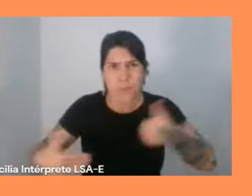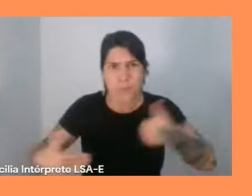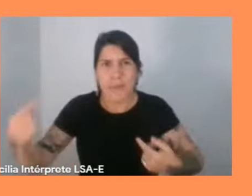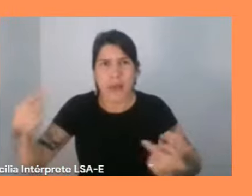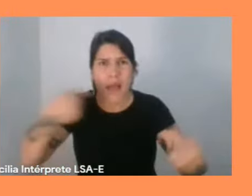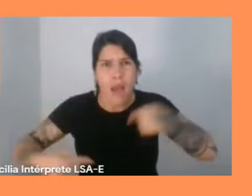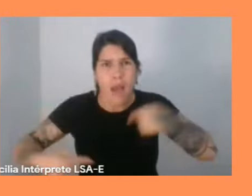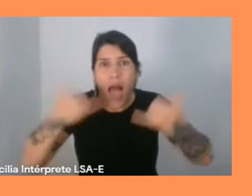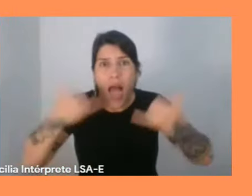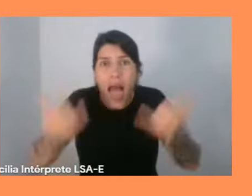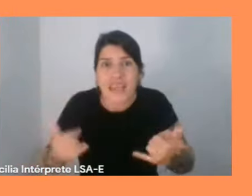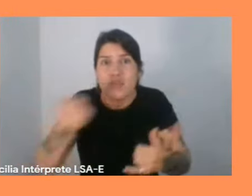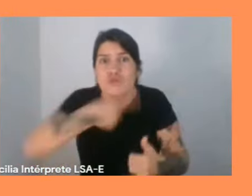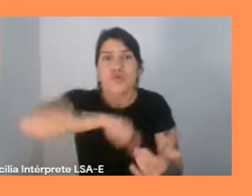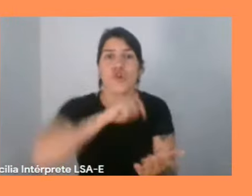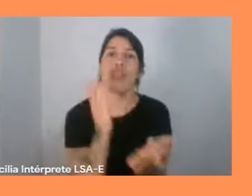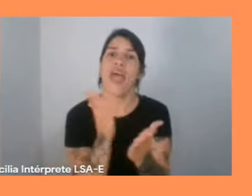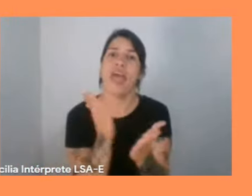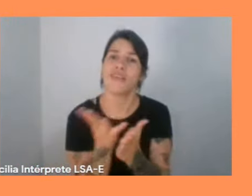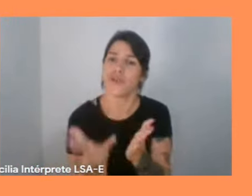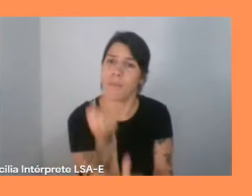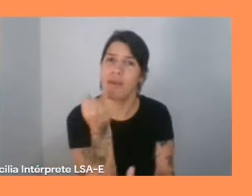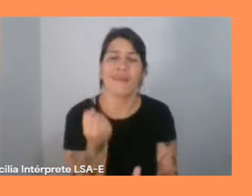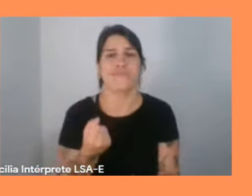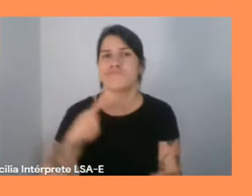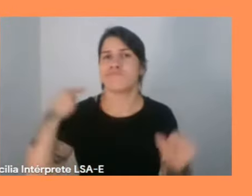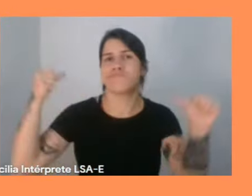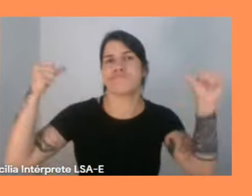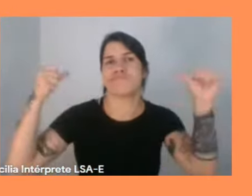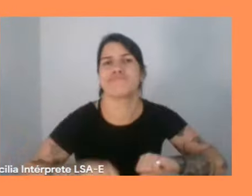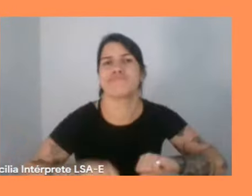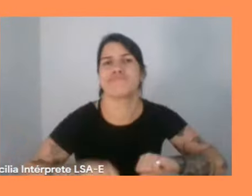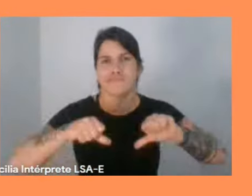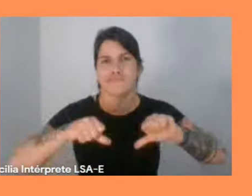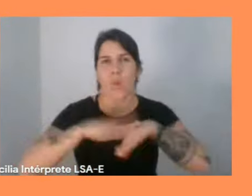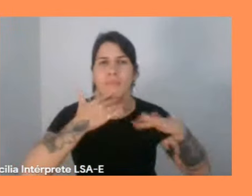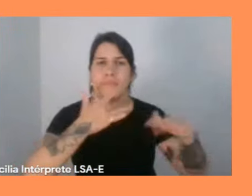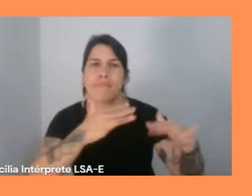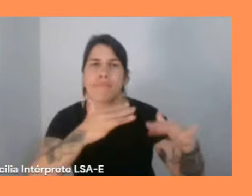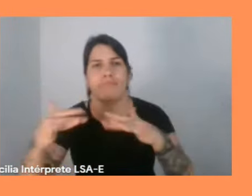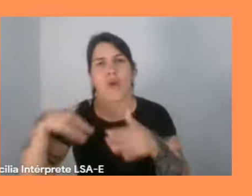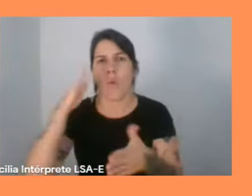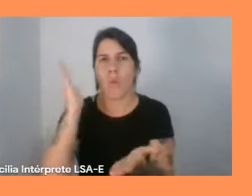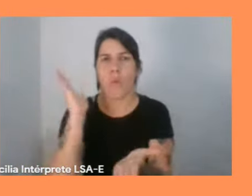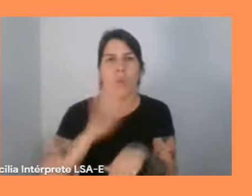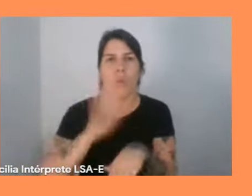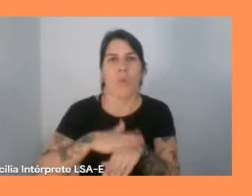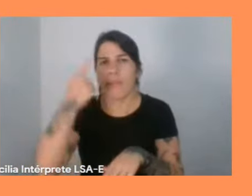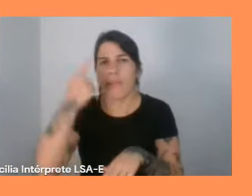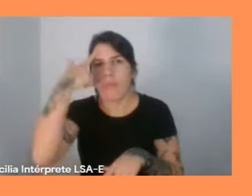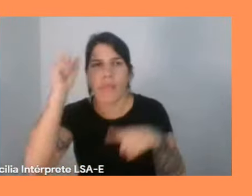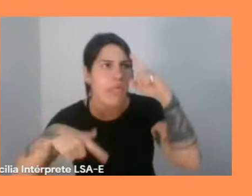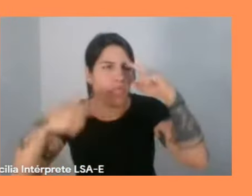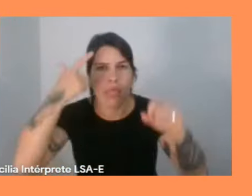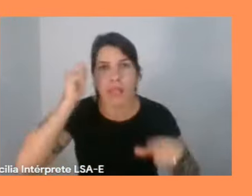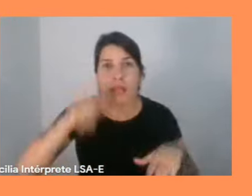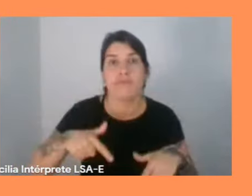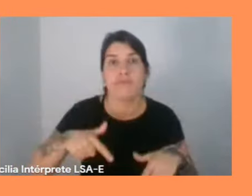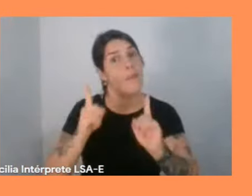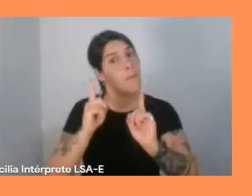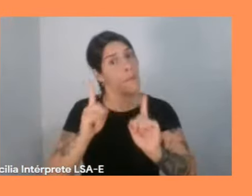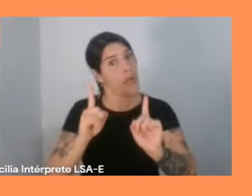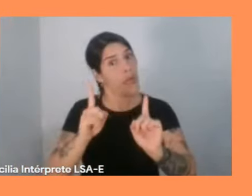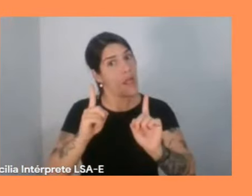ESI nos enseña a revisar los parámetros de normalidad a normalidad y a entender que la anormalidad es